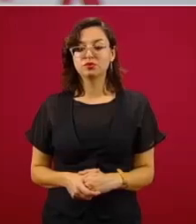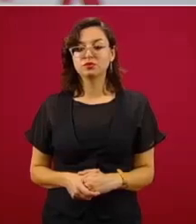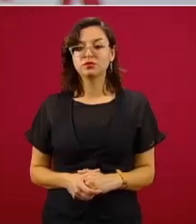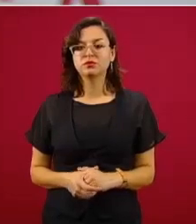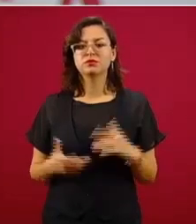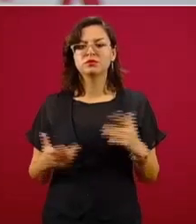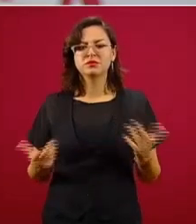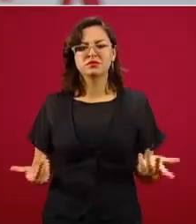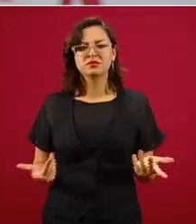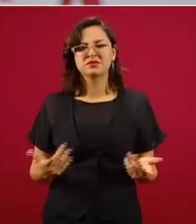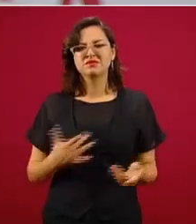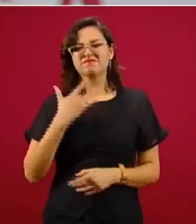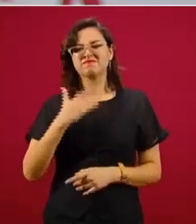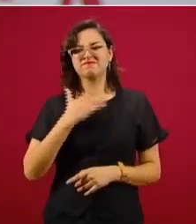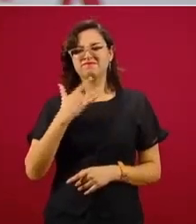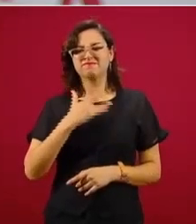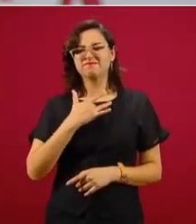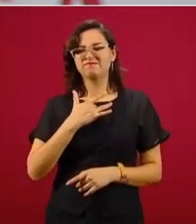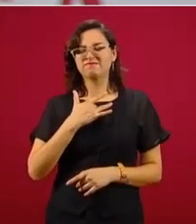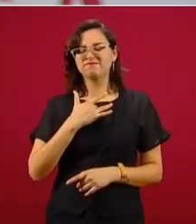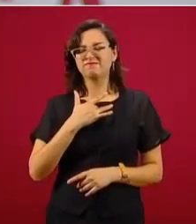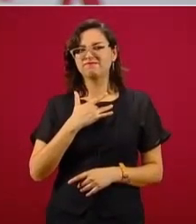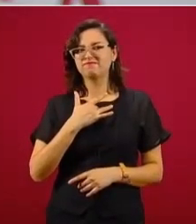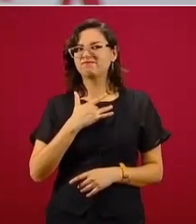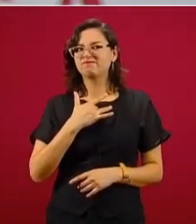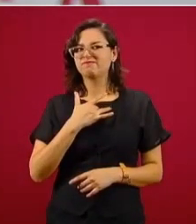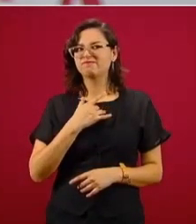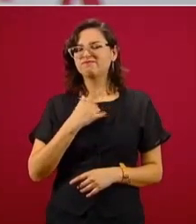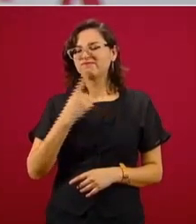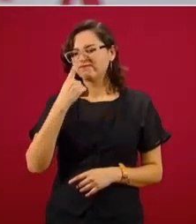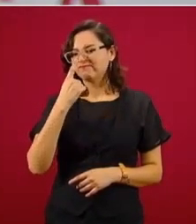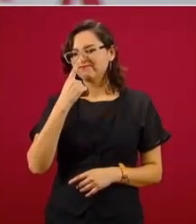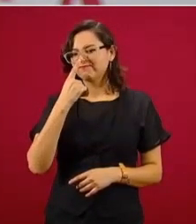huele a autoritarismo,